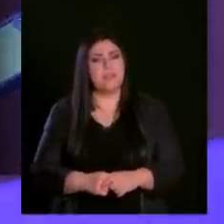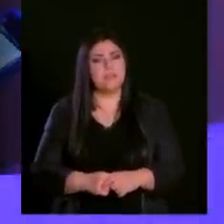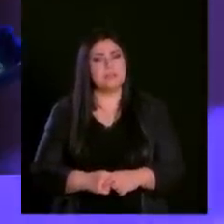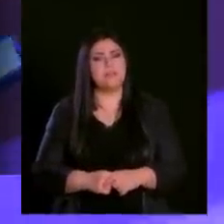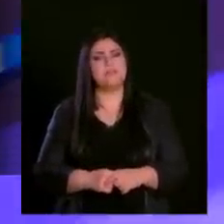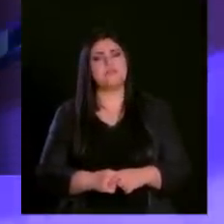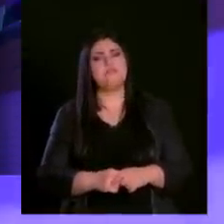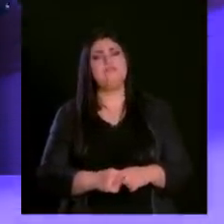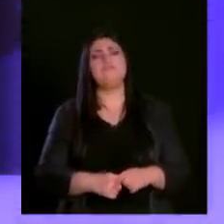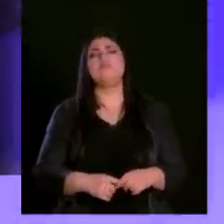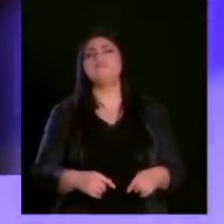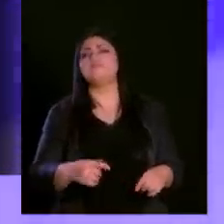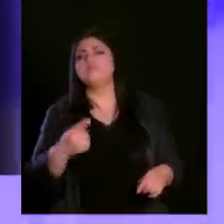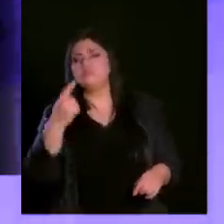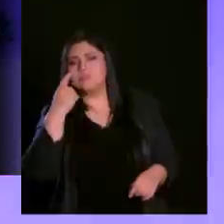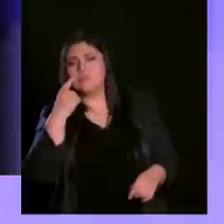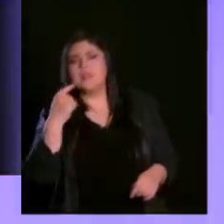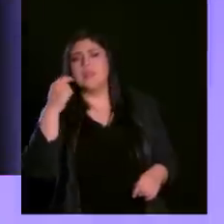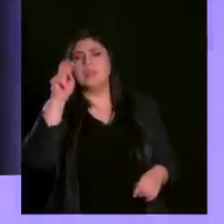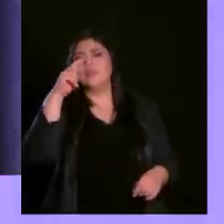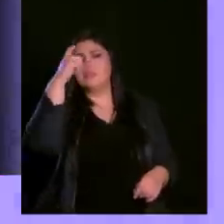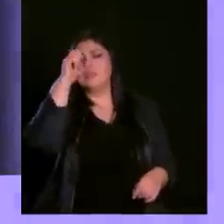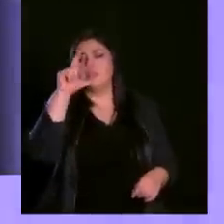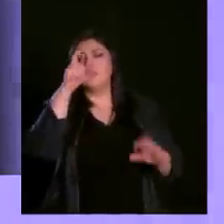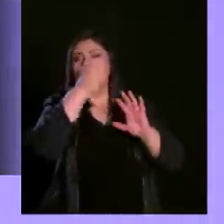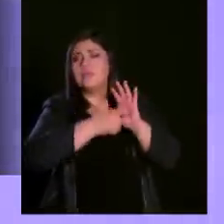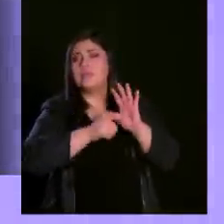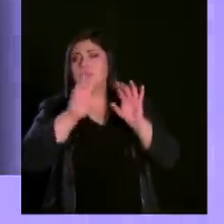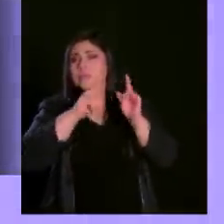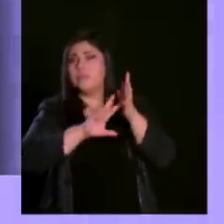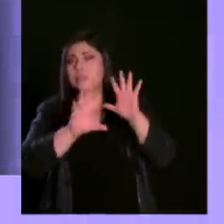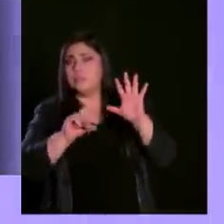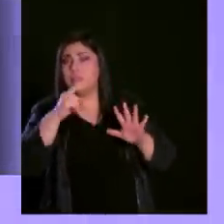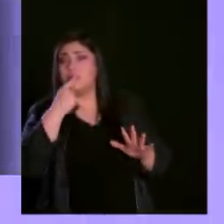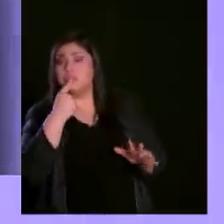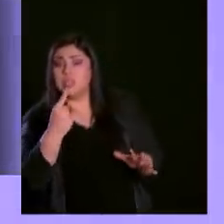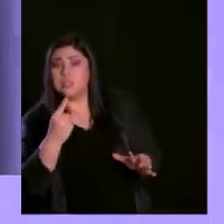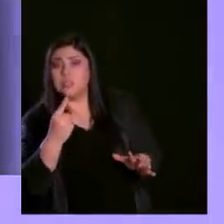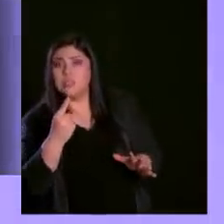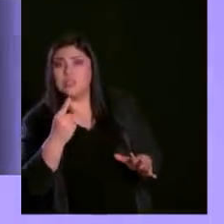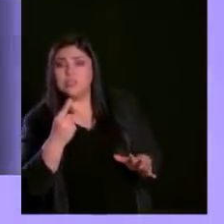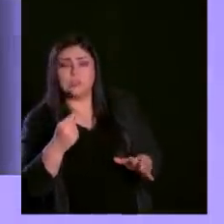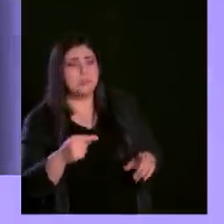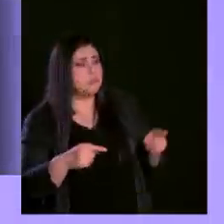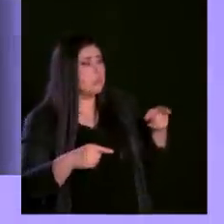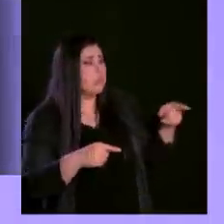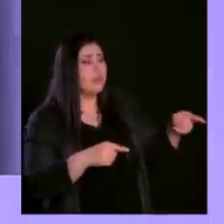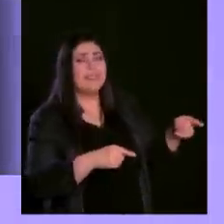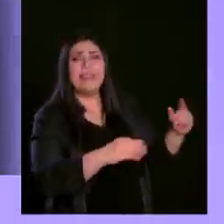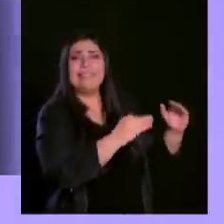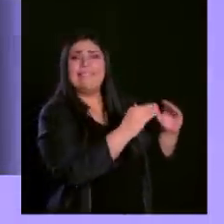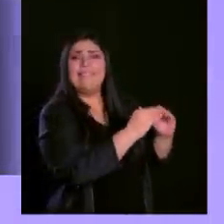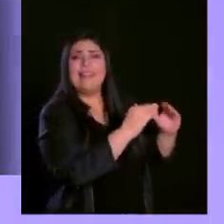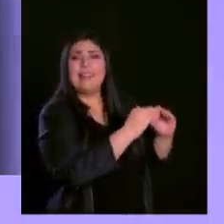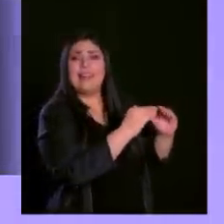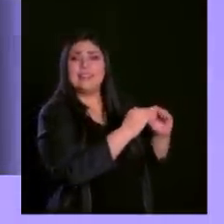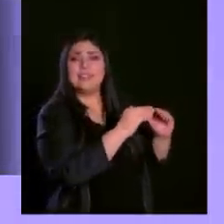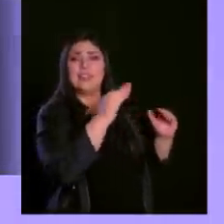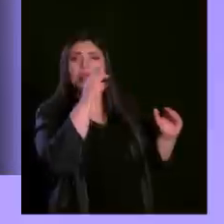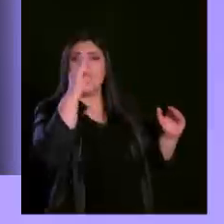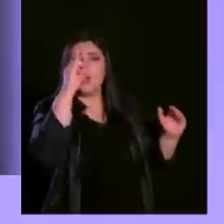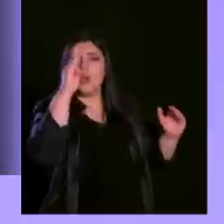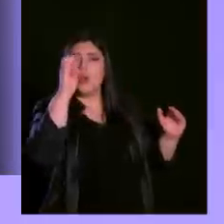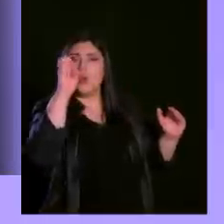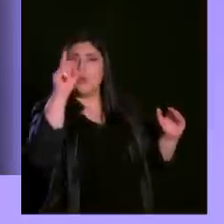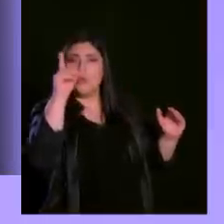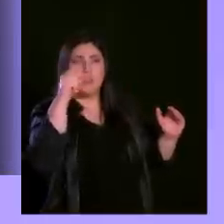y estuvo el arca de Jehová en casa de obededón jeteo tres meses y ahora que estaba